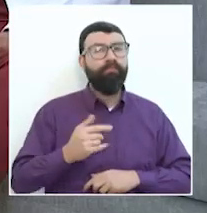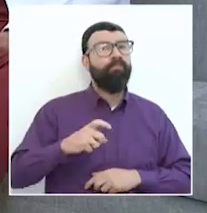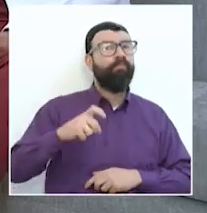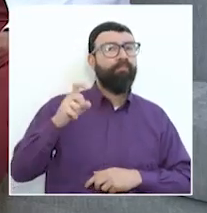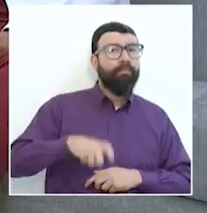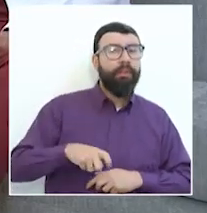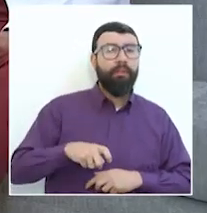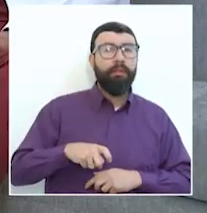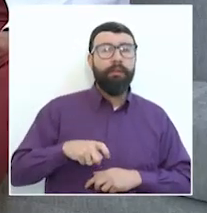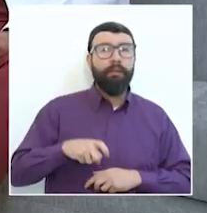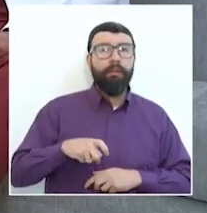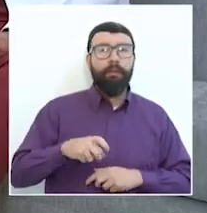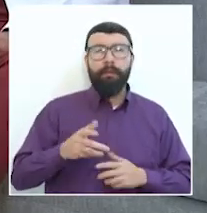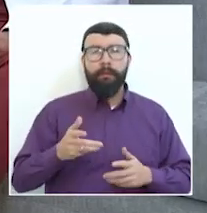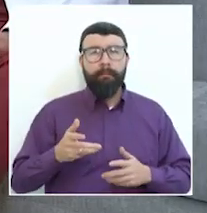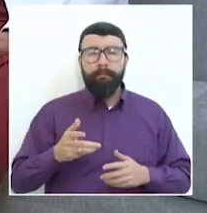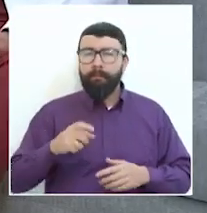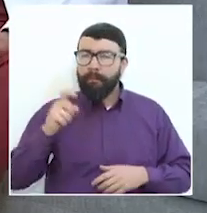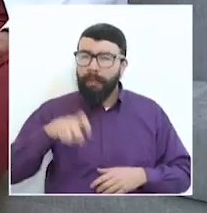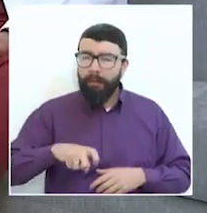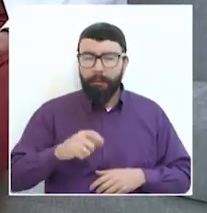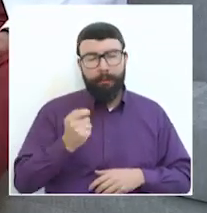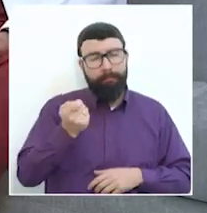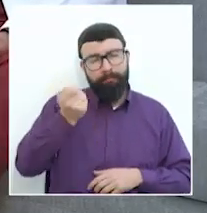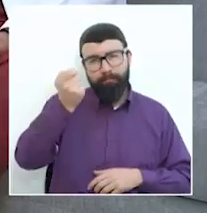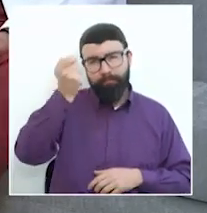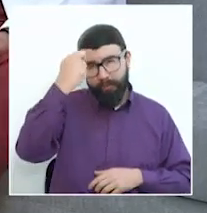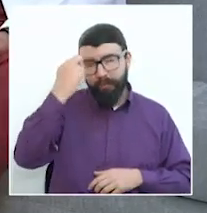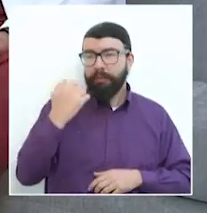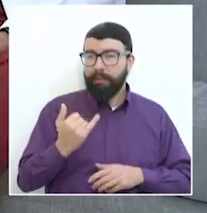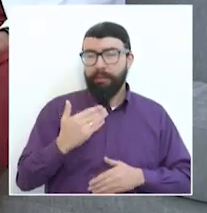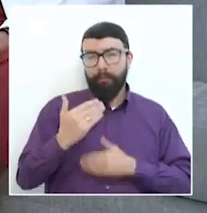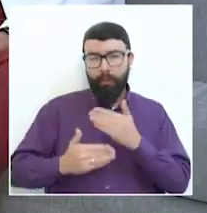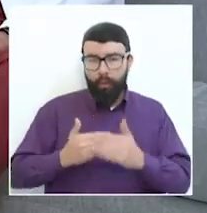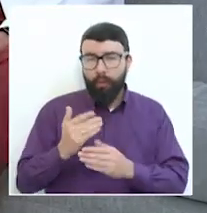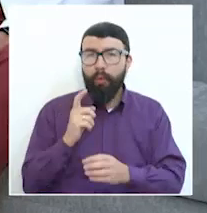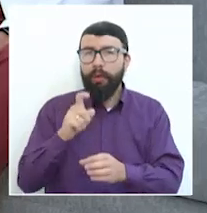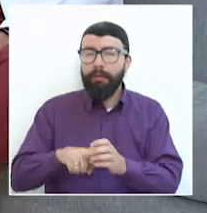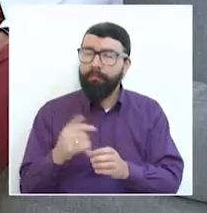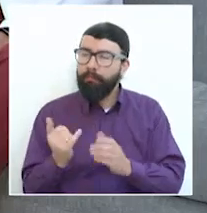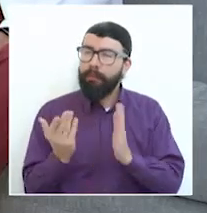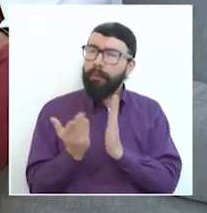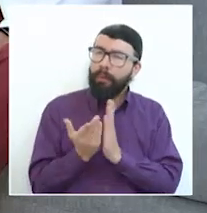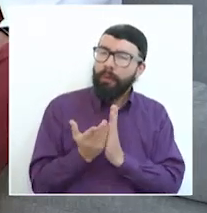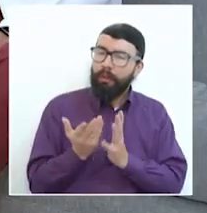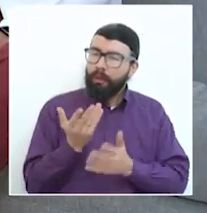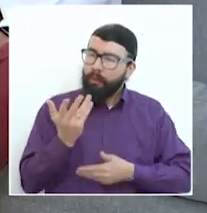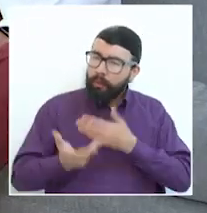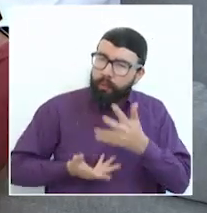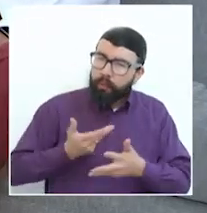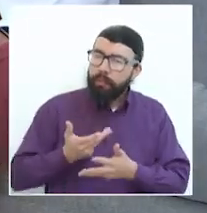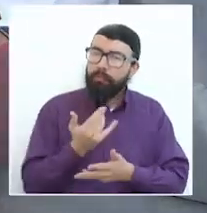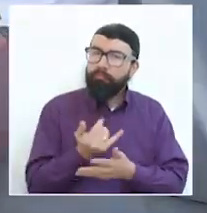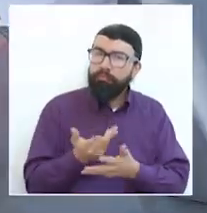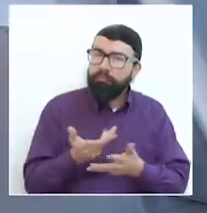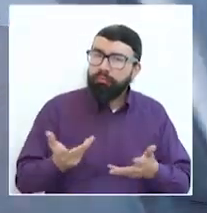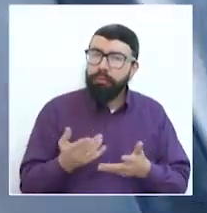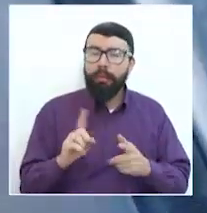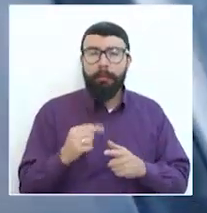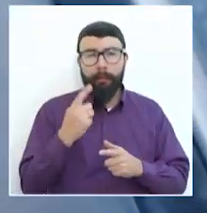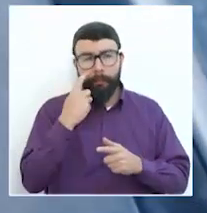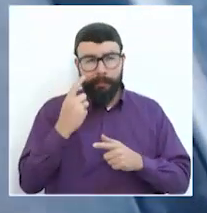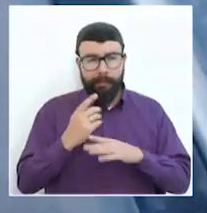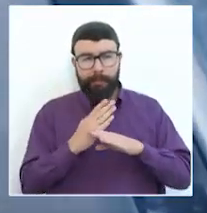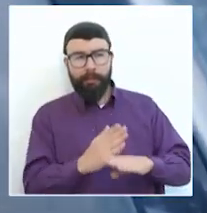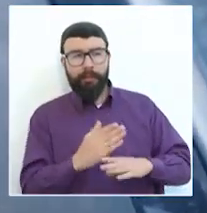de tener muy claro en el proceso de la educación y de la